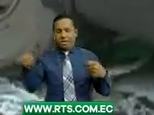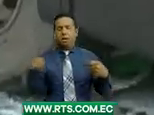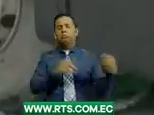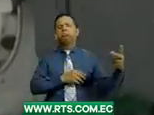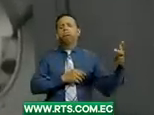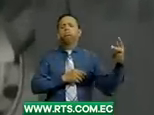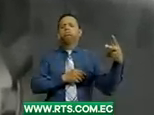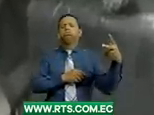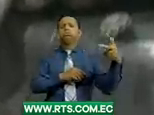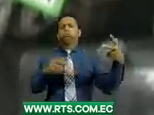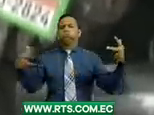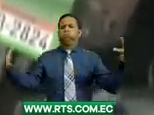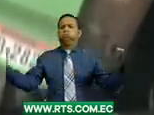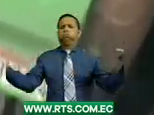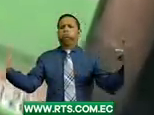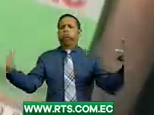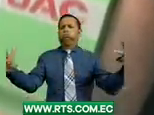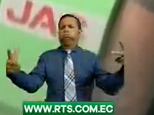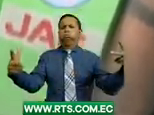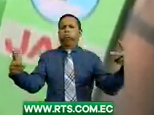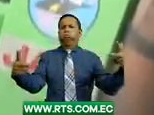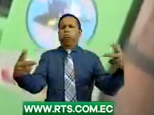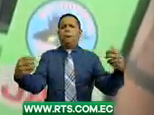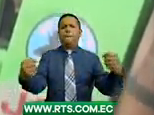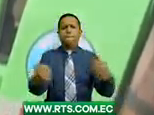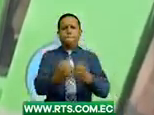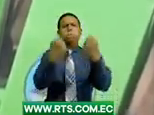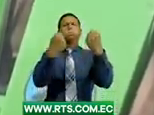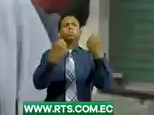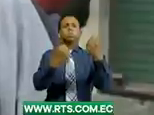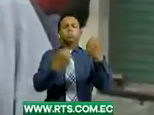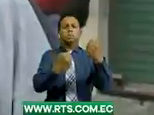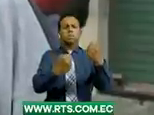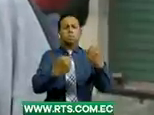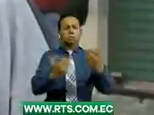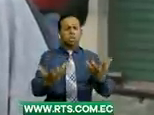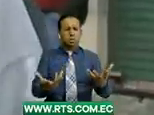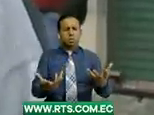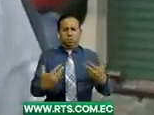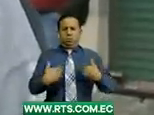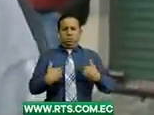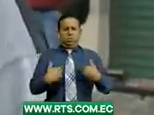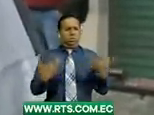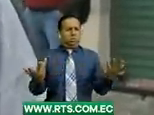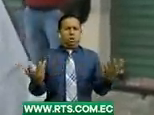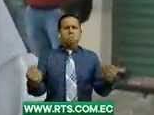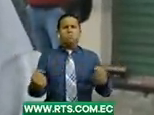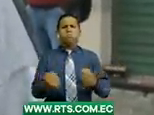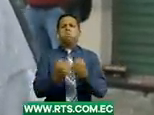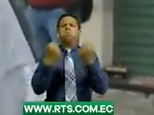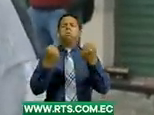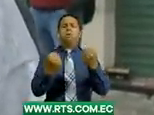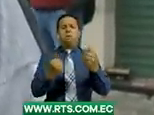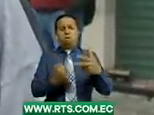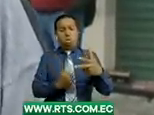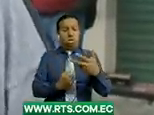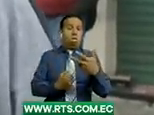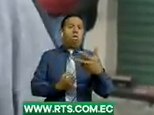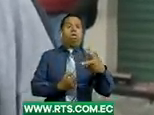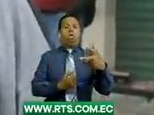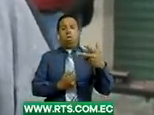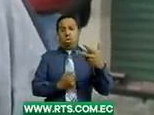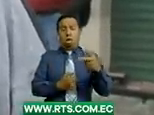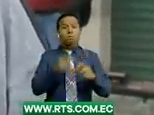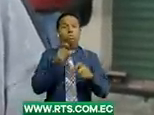cuando de pronto sintió un golpe y el bus empezó a ser arrastrado. Solo sentimos el impacto y el bus se culeteó, toda la